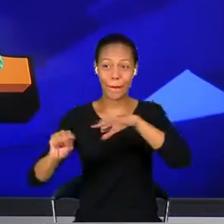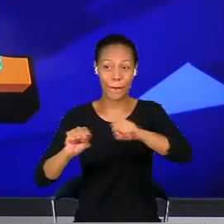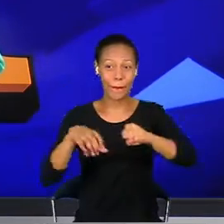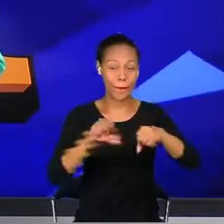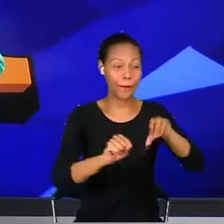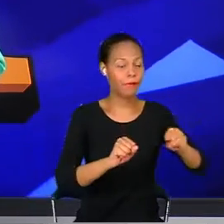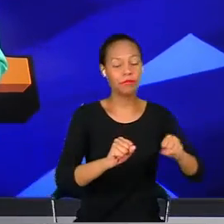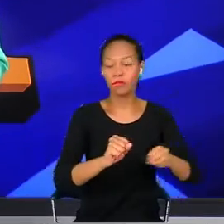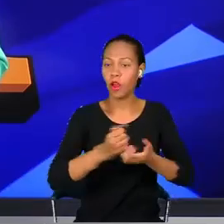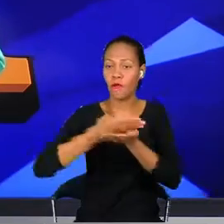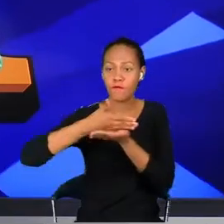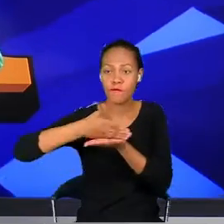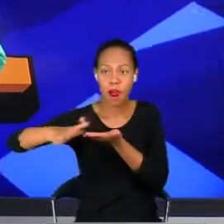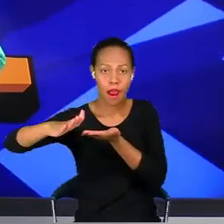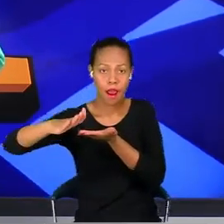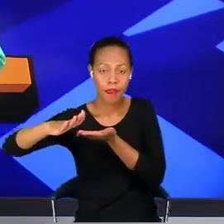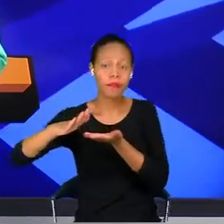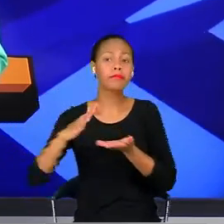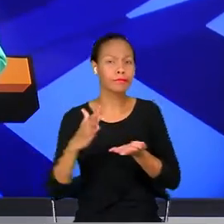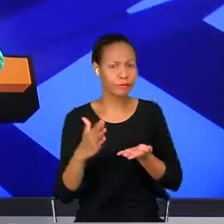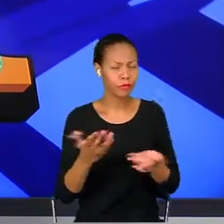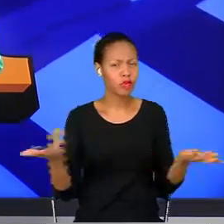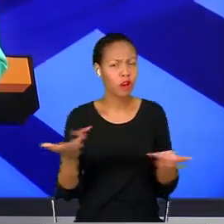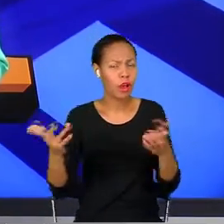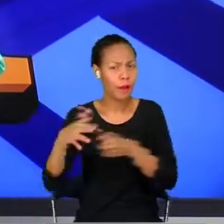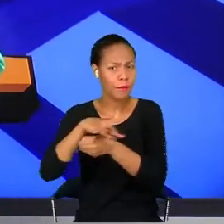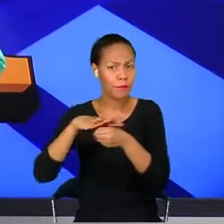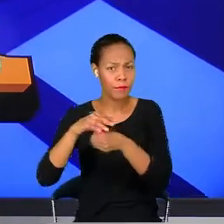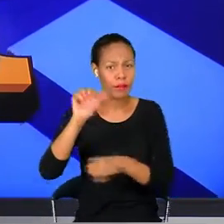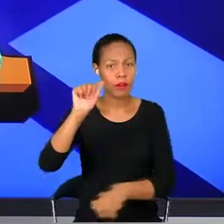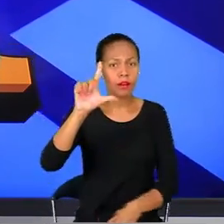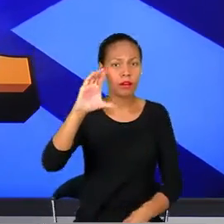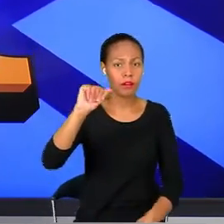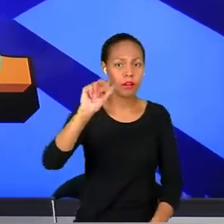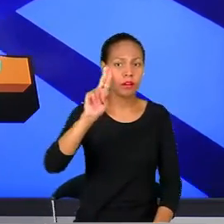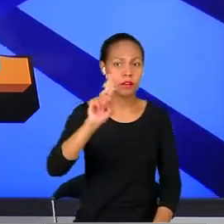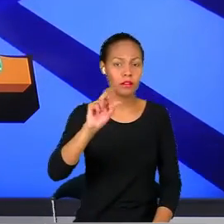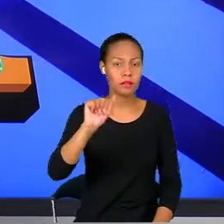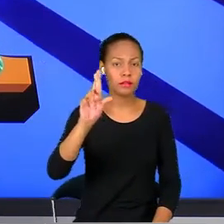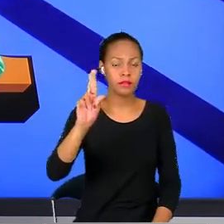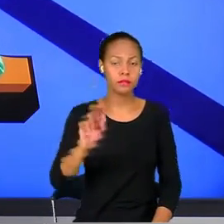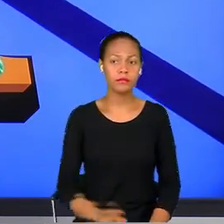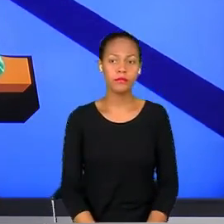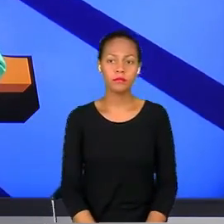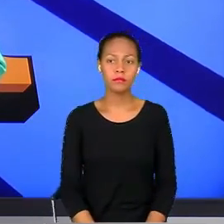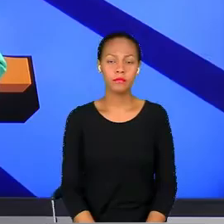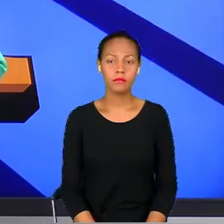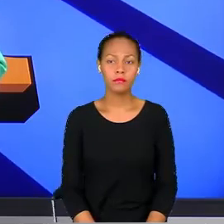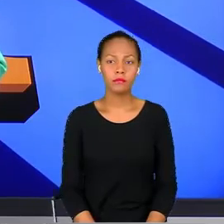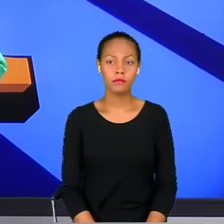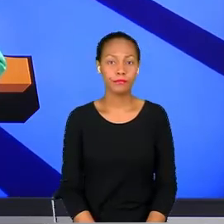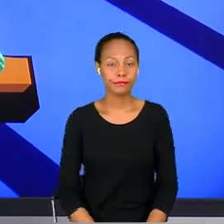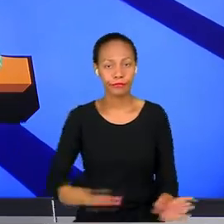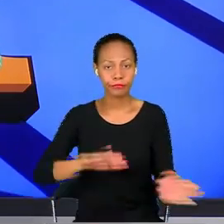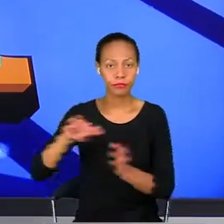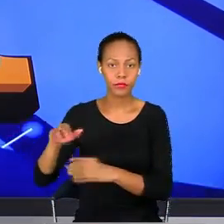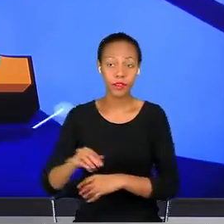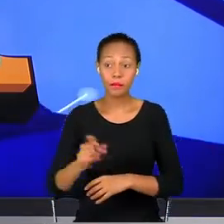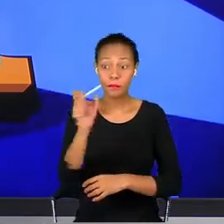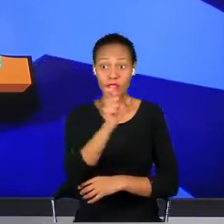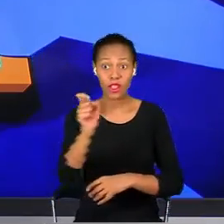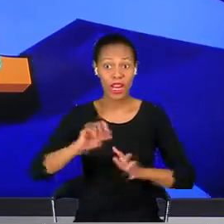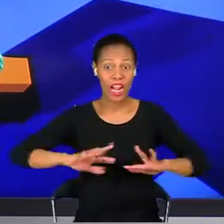estas diligencias se realizaron en el barrio Alcázar. En otras noticias, ladrones ingresaron en horas de la mañana al Instituto